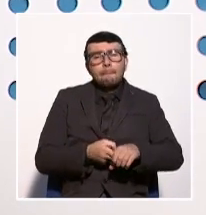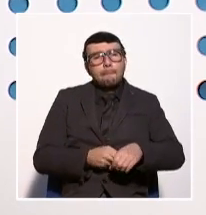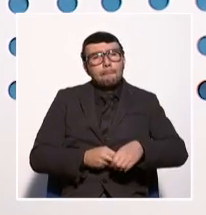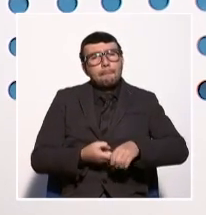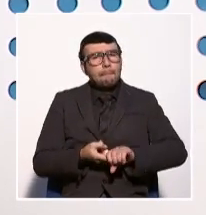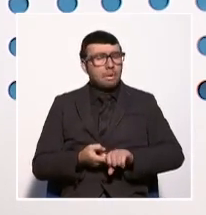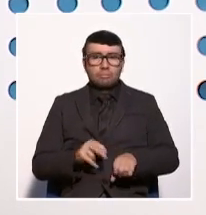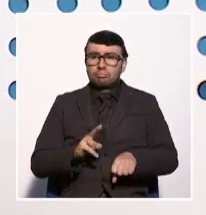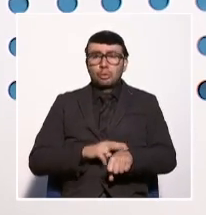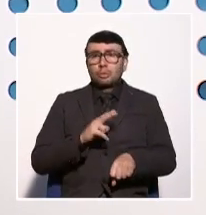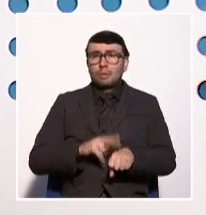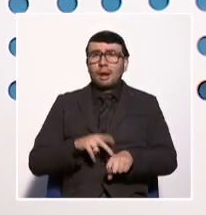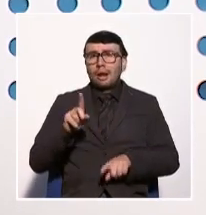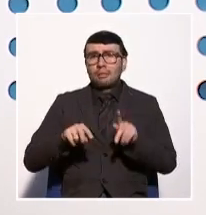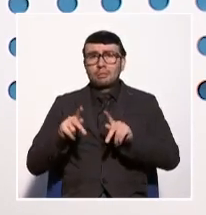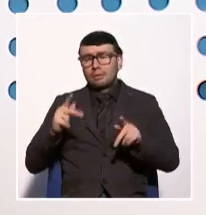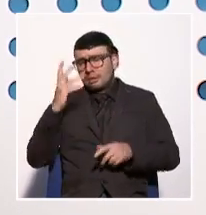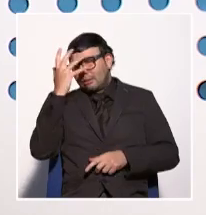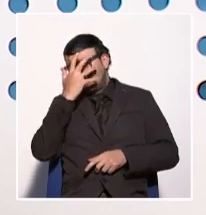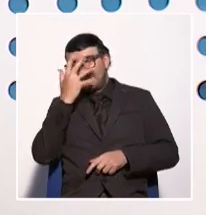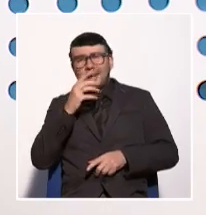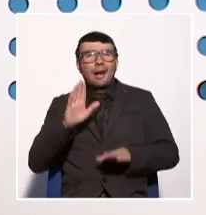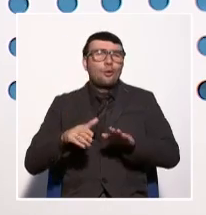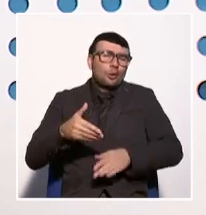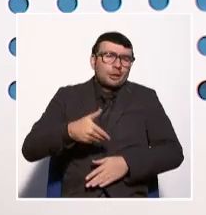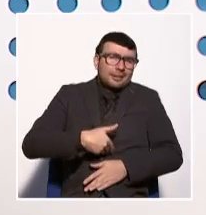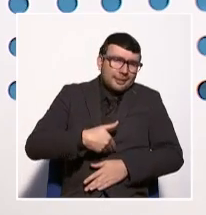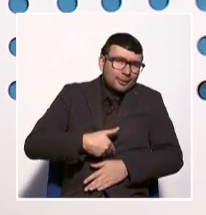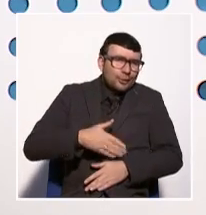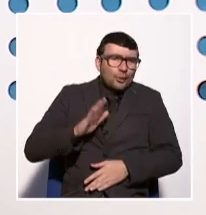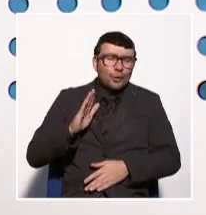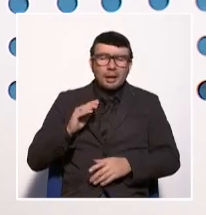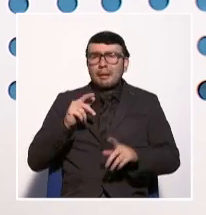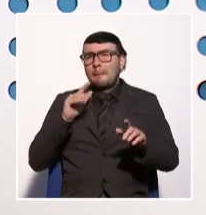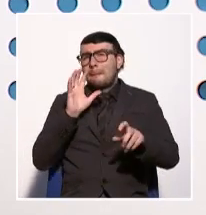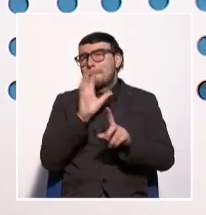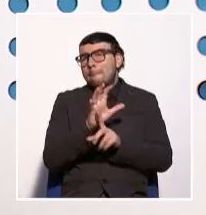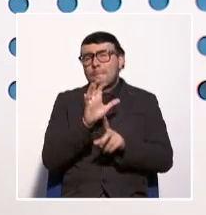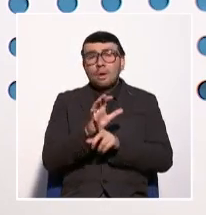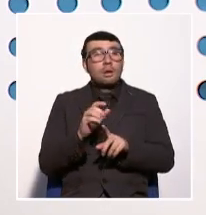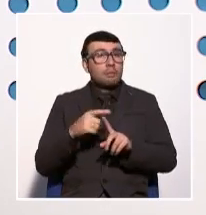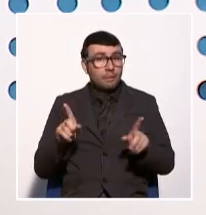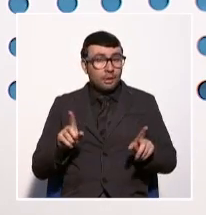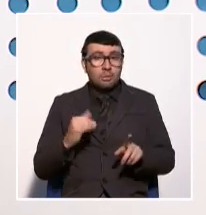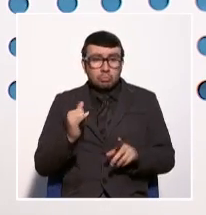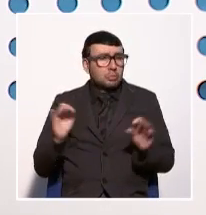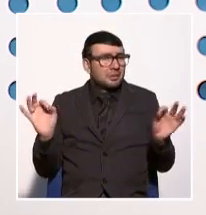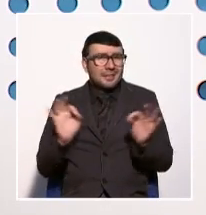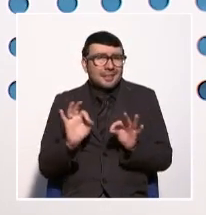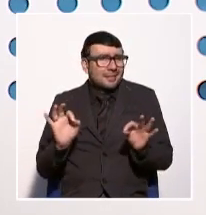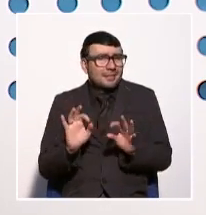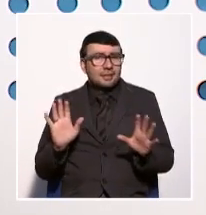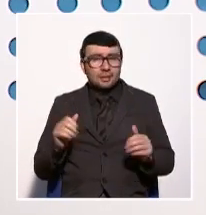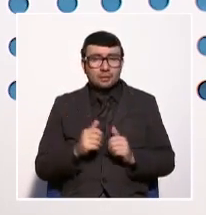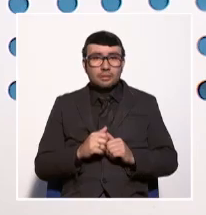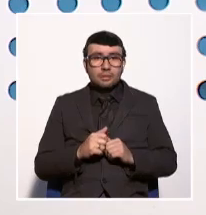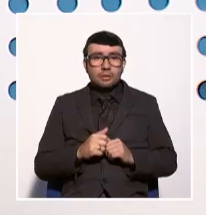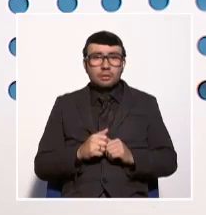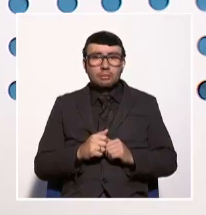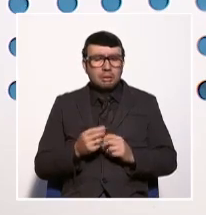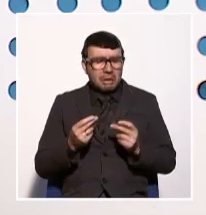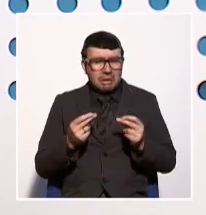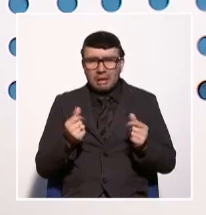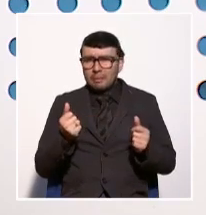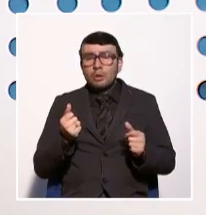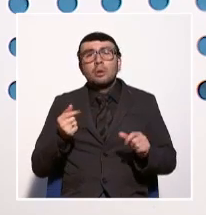minutos es parte jocosa ya lleva cuentos pues pero es un examen sencillo de dura segundos